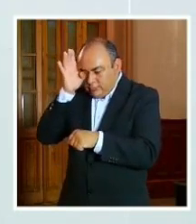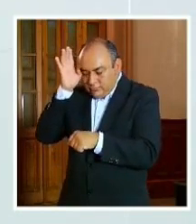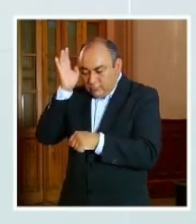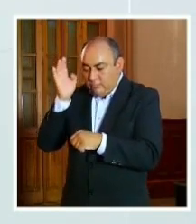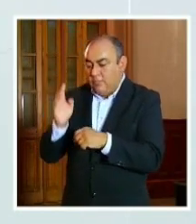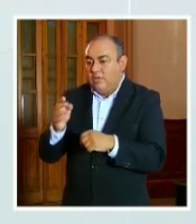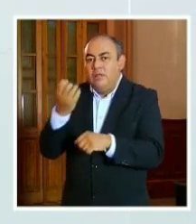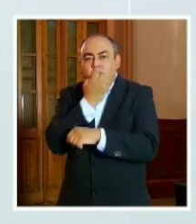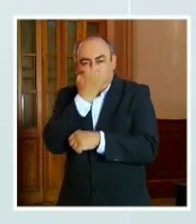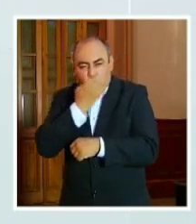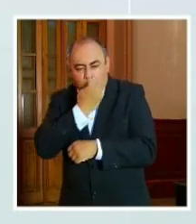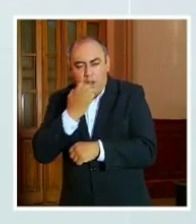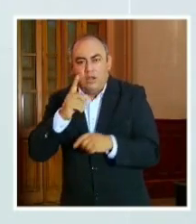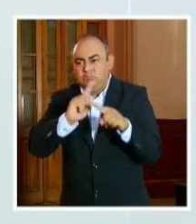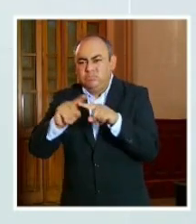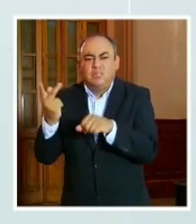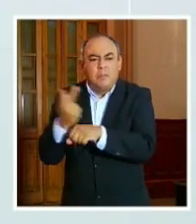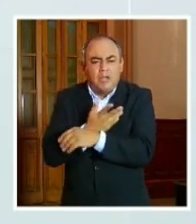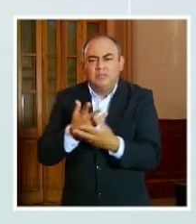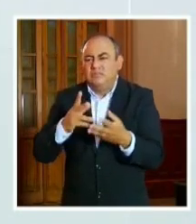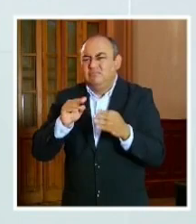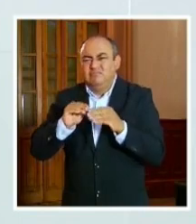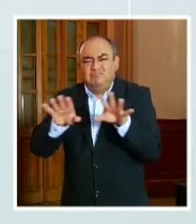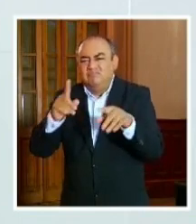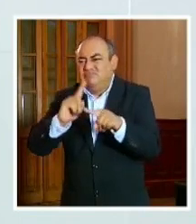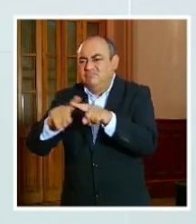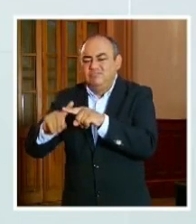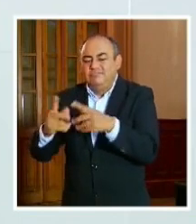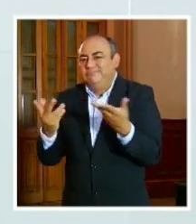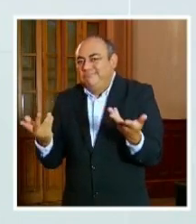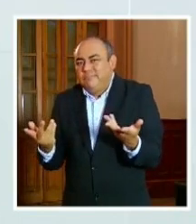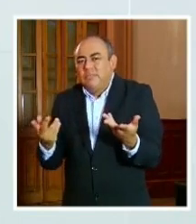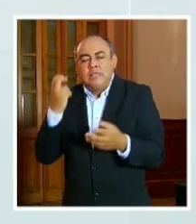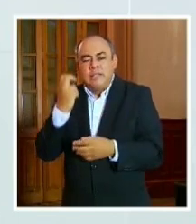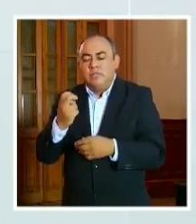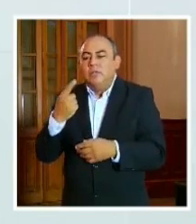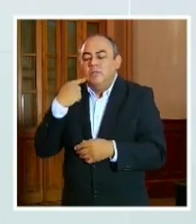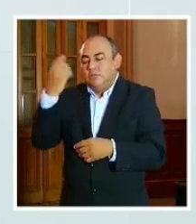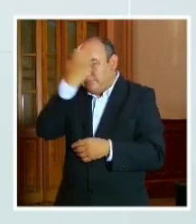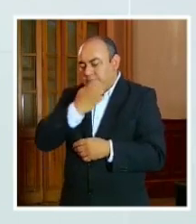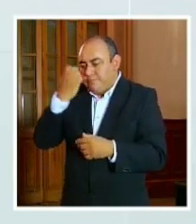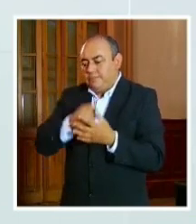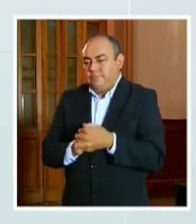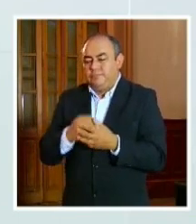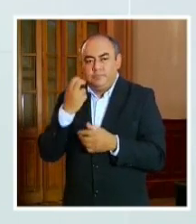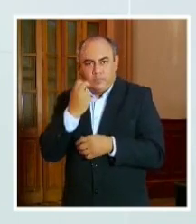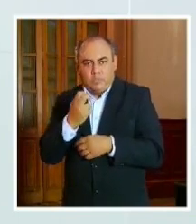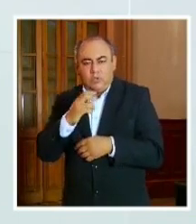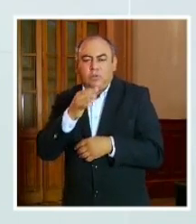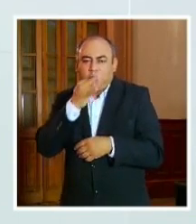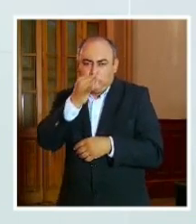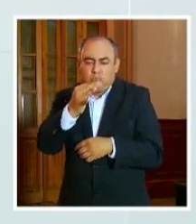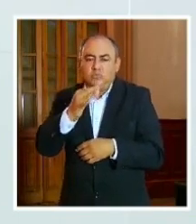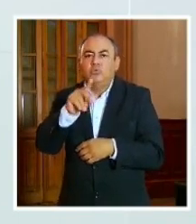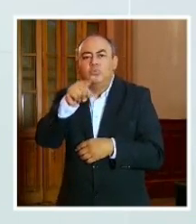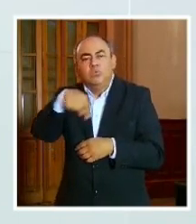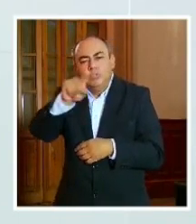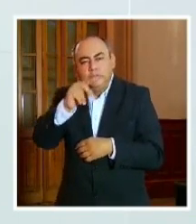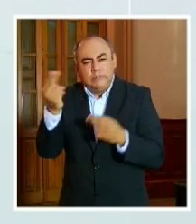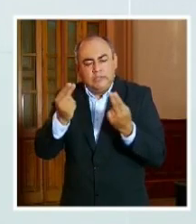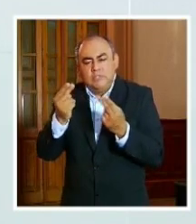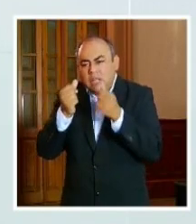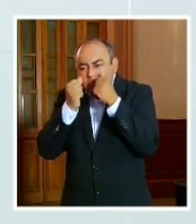las escuelas, etcétera. Entonces, con esto, pues mi recomendación es que estén muy atentos y muy puntuales a